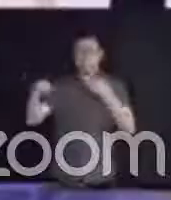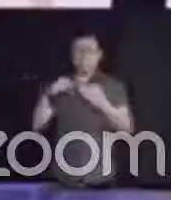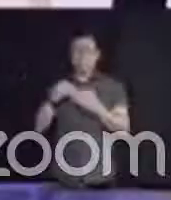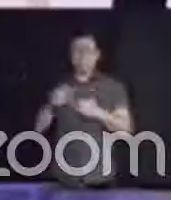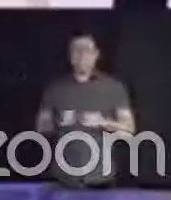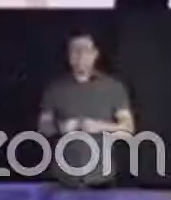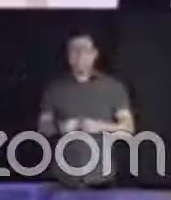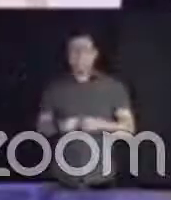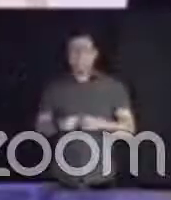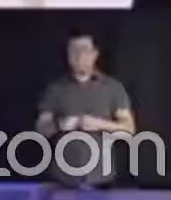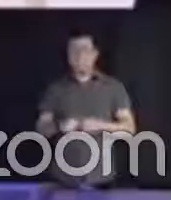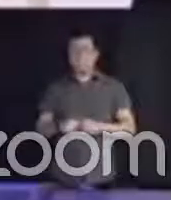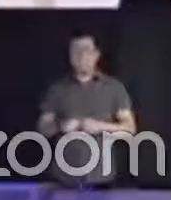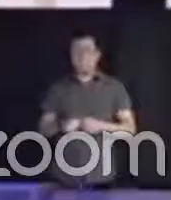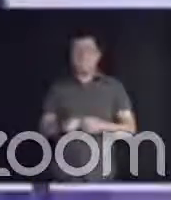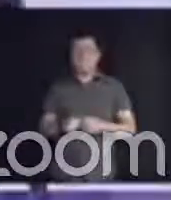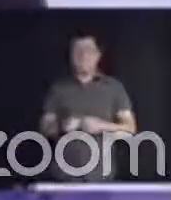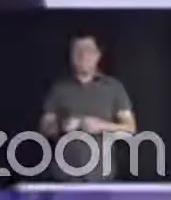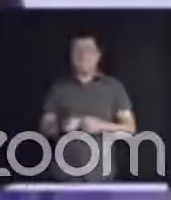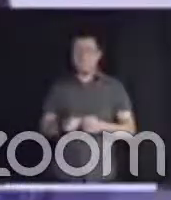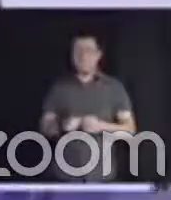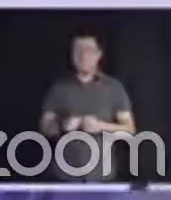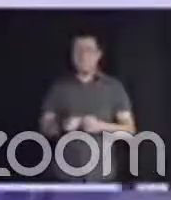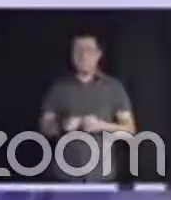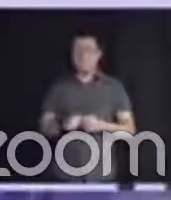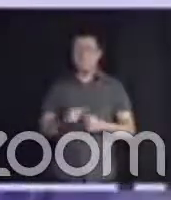estamos. Gracias a todos.